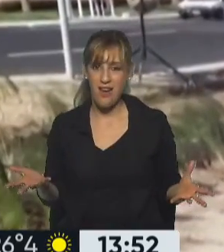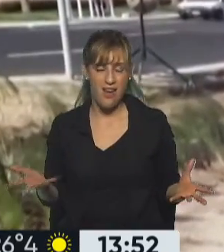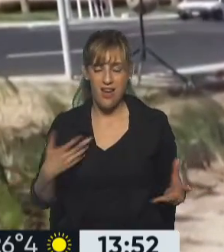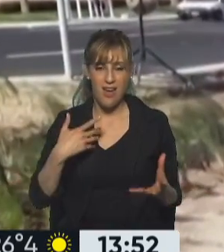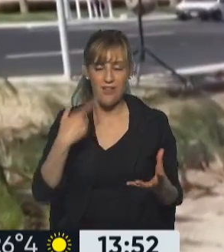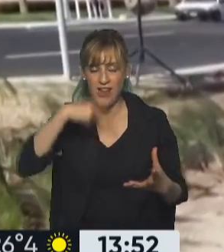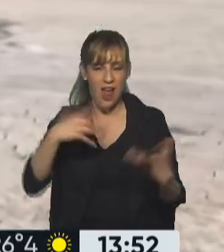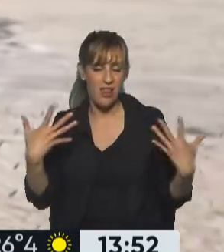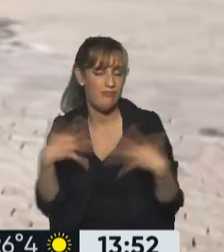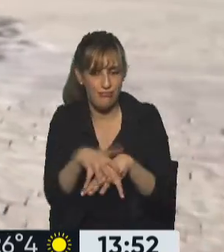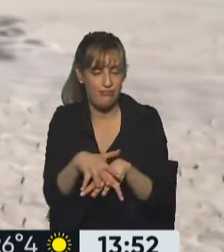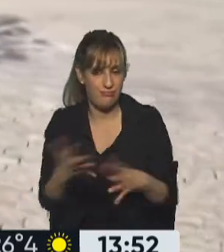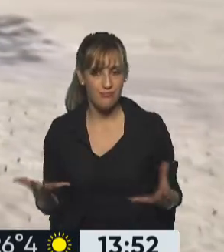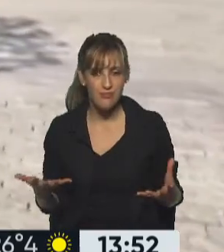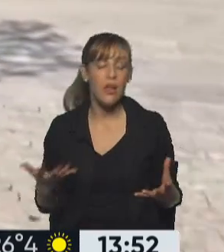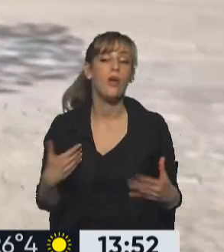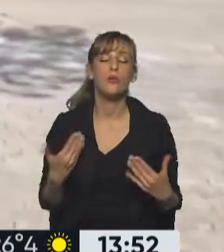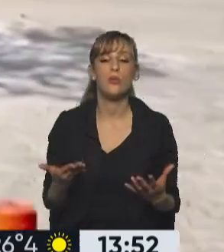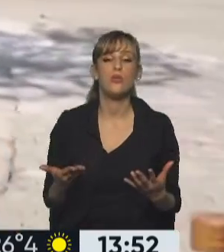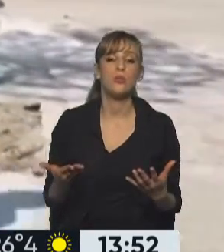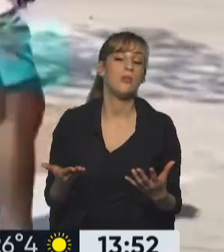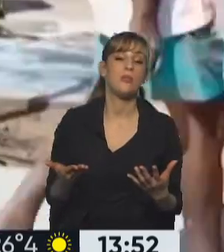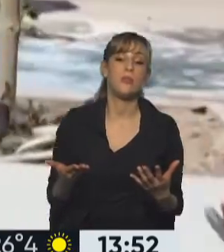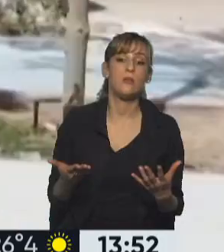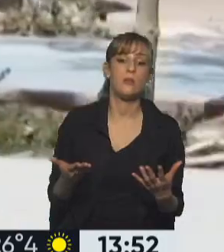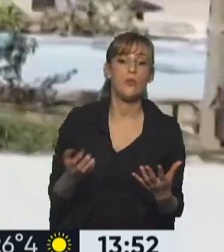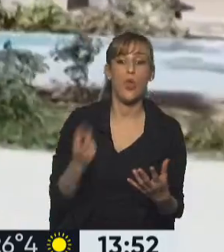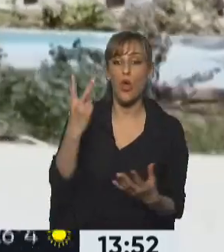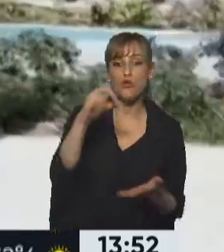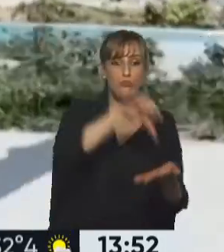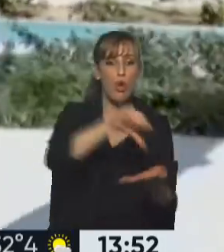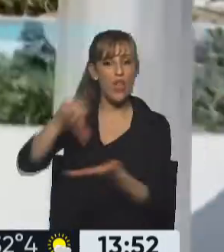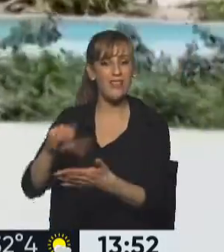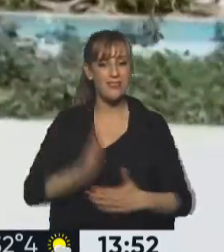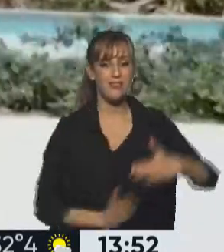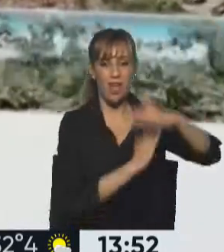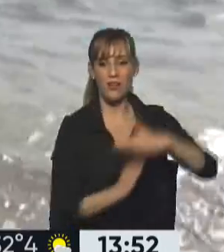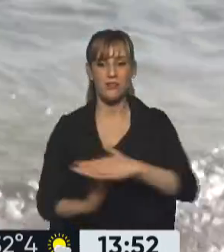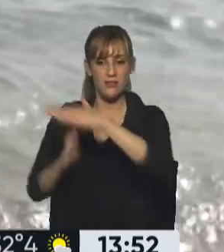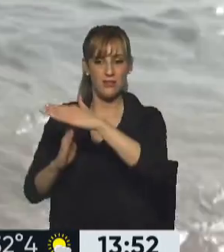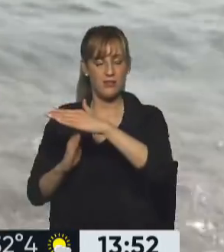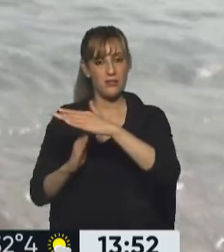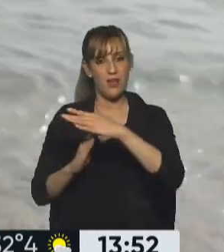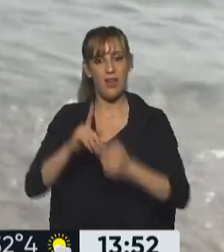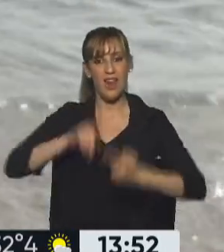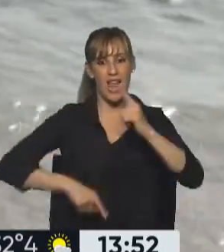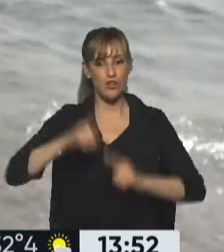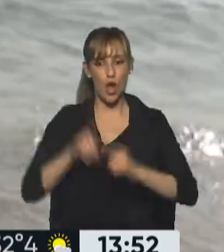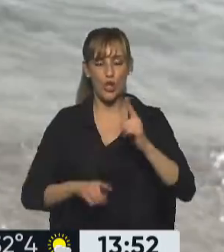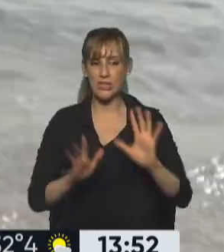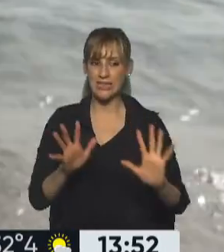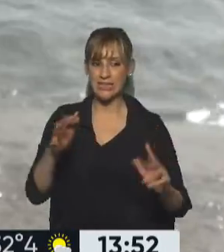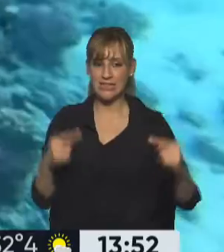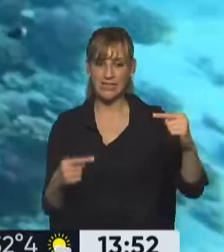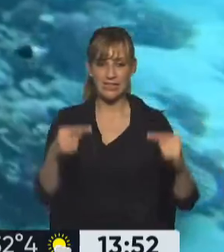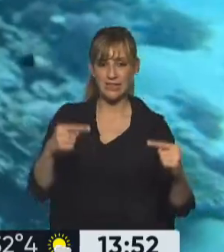acuerdos energéticos, y de cómo la relación entre las dos principales potencias y países emisores está cada vez más tensa, bueno, digo, es muy difícil pensar